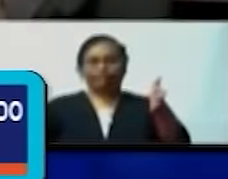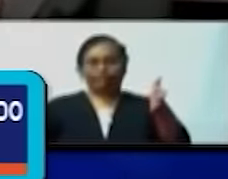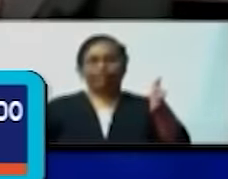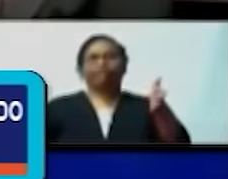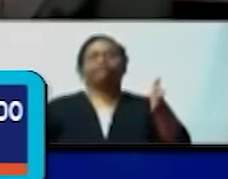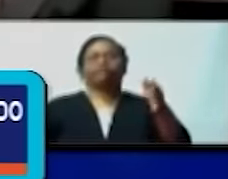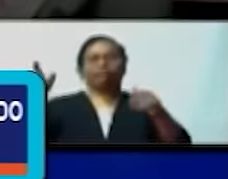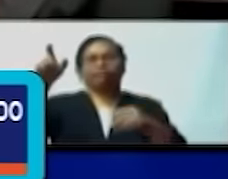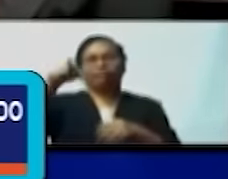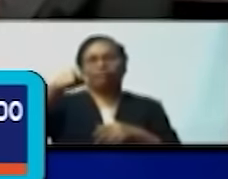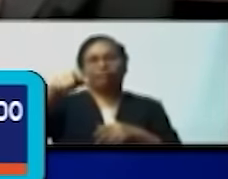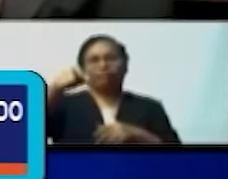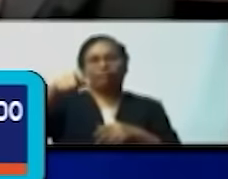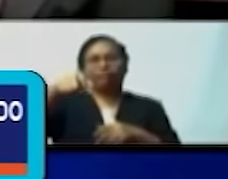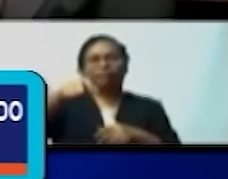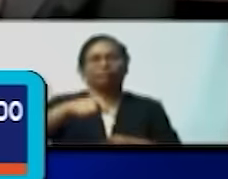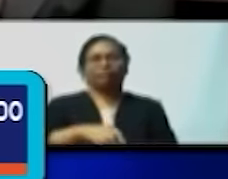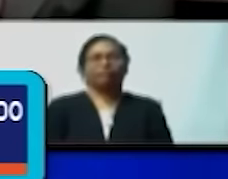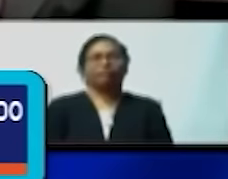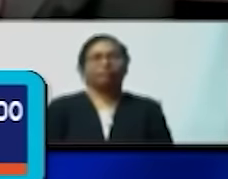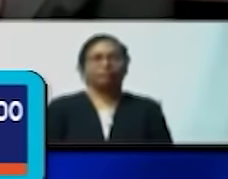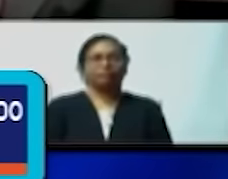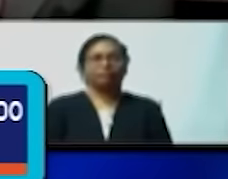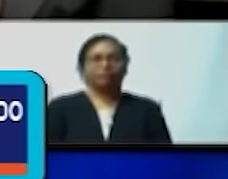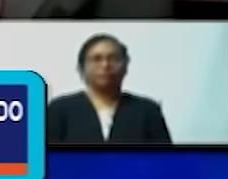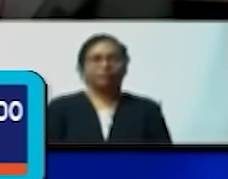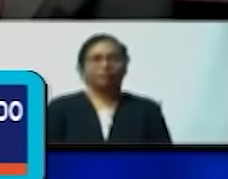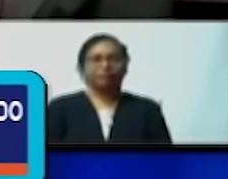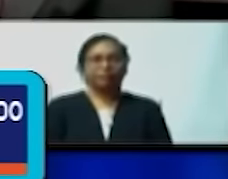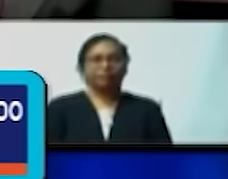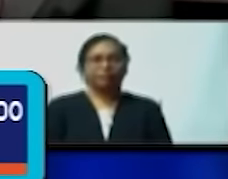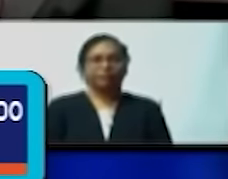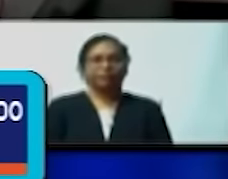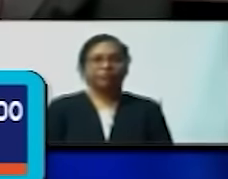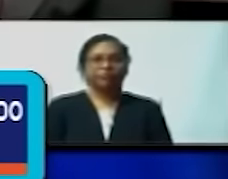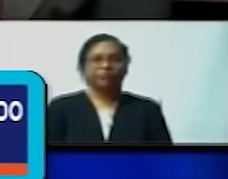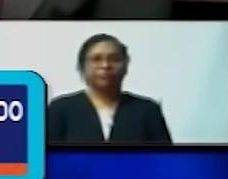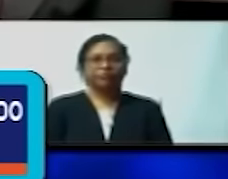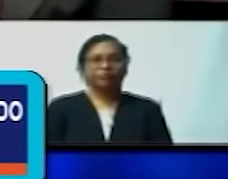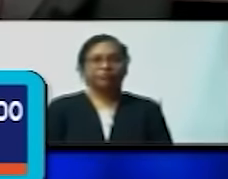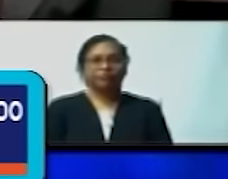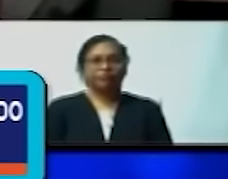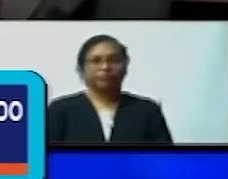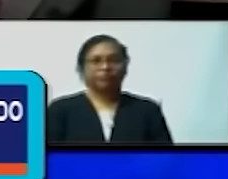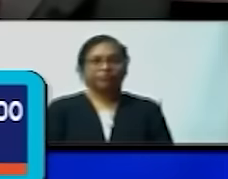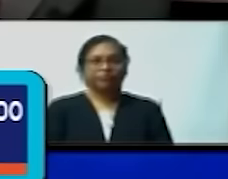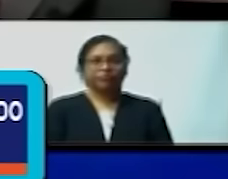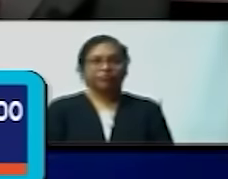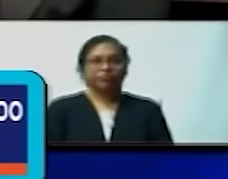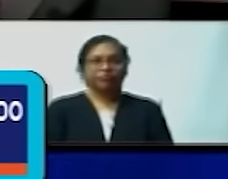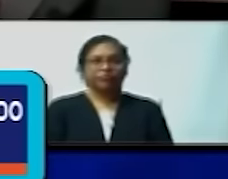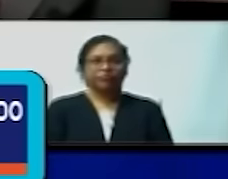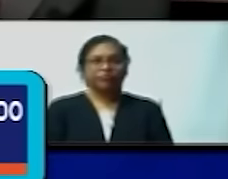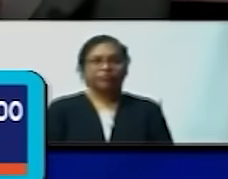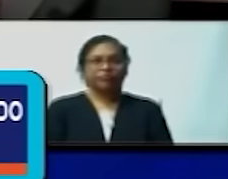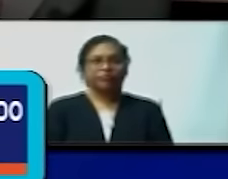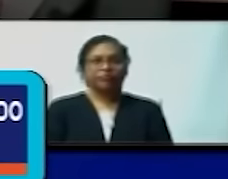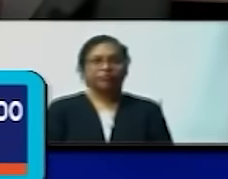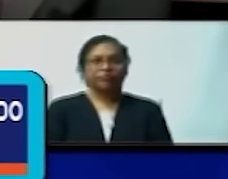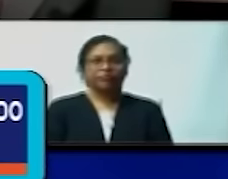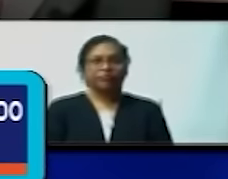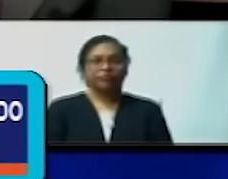En todo momento, nosotros condicionamos el apoyo nuestro a que